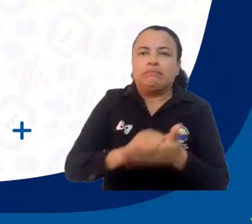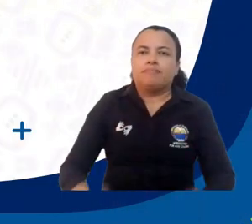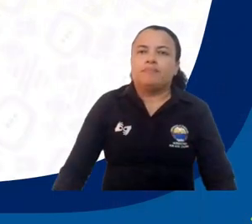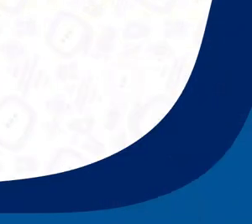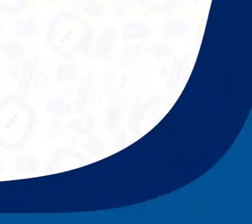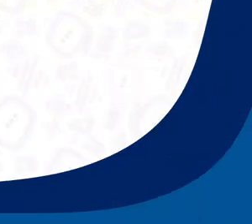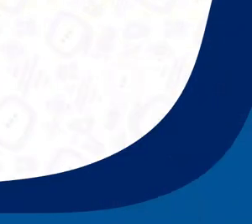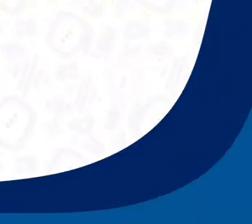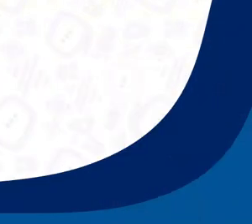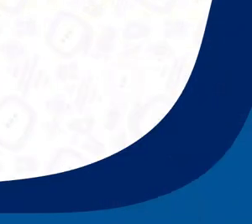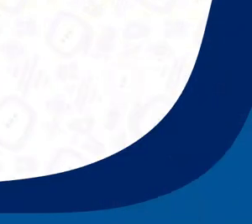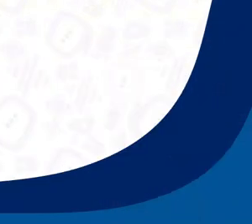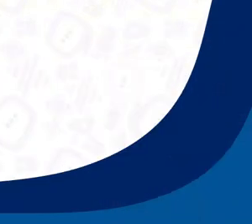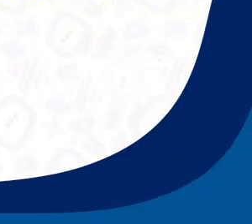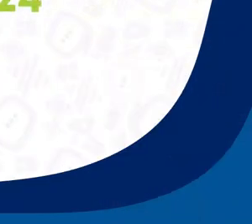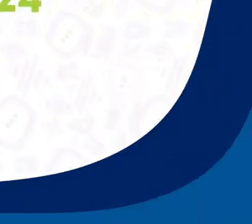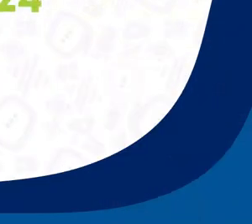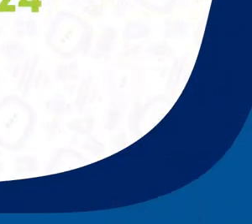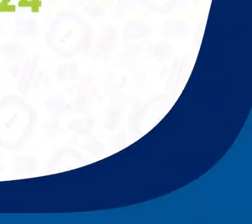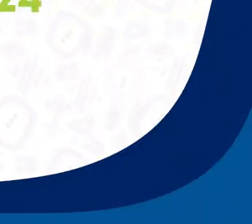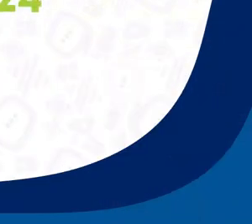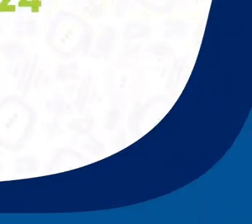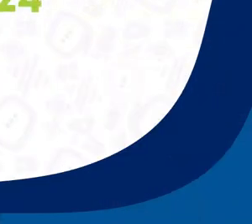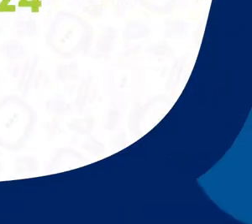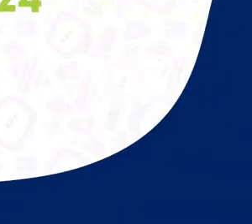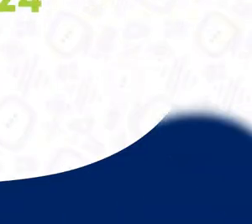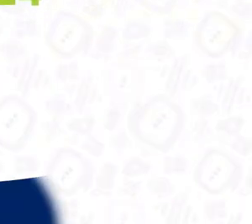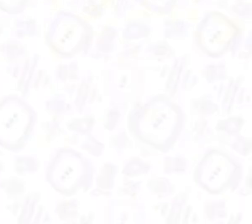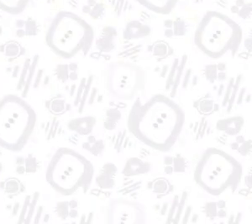Aún más incluyente e innovadora.